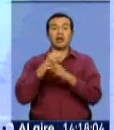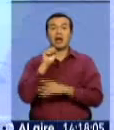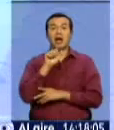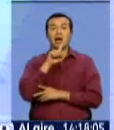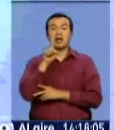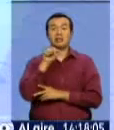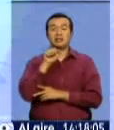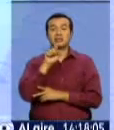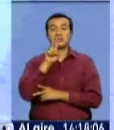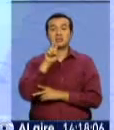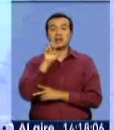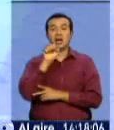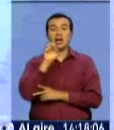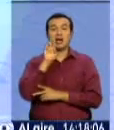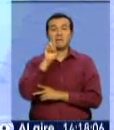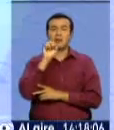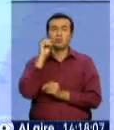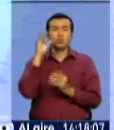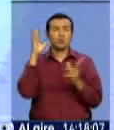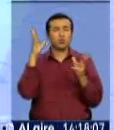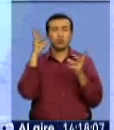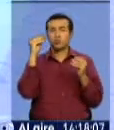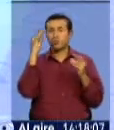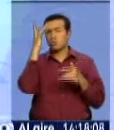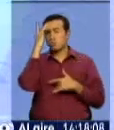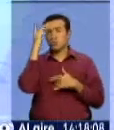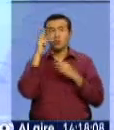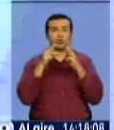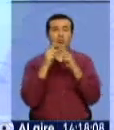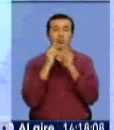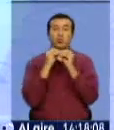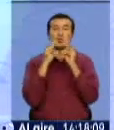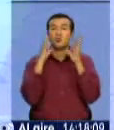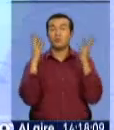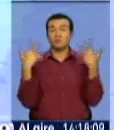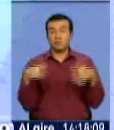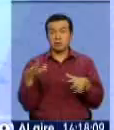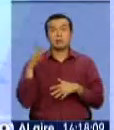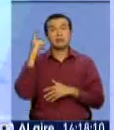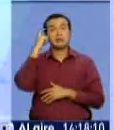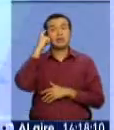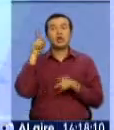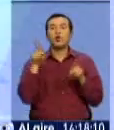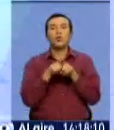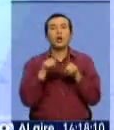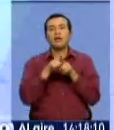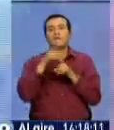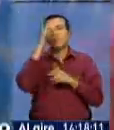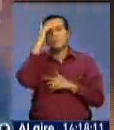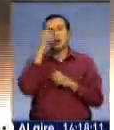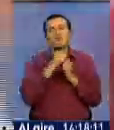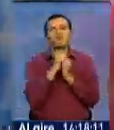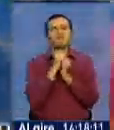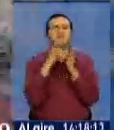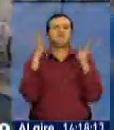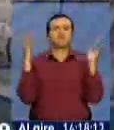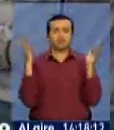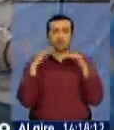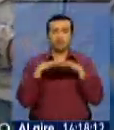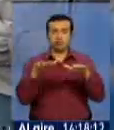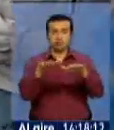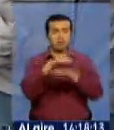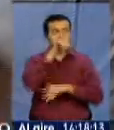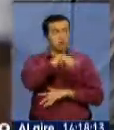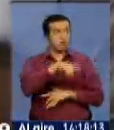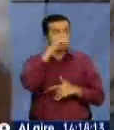La enfermedad crece de forma constante en el Ecuador y a nivel mundial ya se considera como una pandemia. A pesar de no padecer